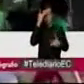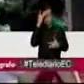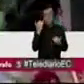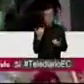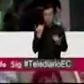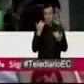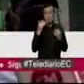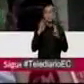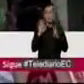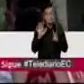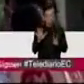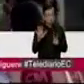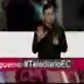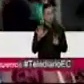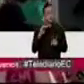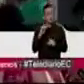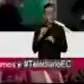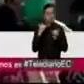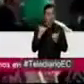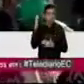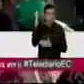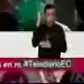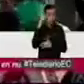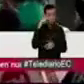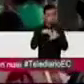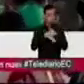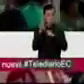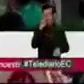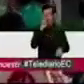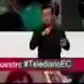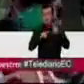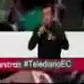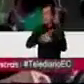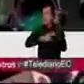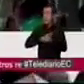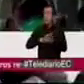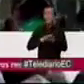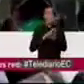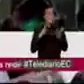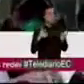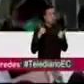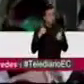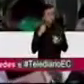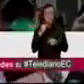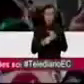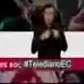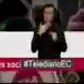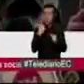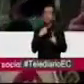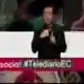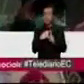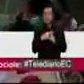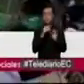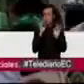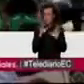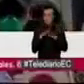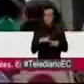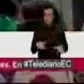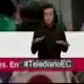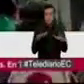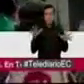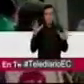7. Hoy en emergencia no había nadie, cuando visité estaba vacía. Es decir, vamos mejorando significativamente en Milagro también y